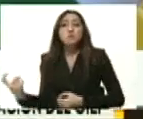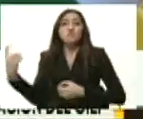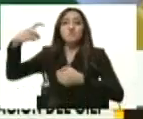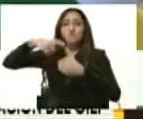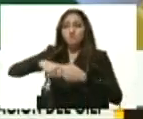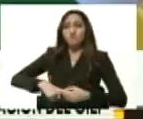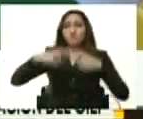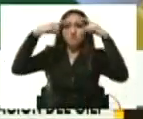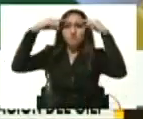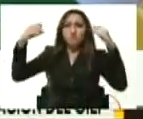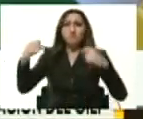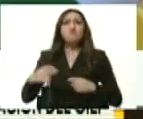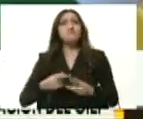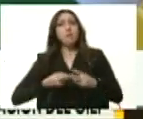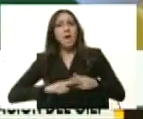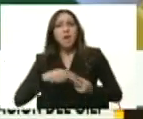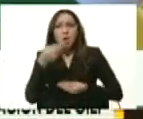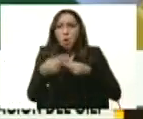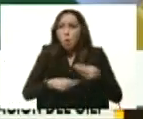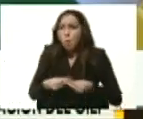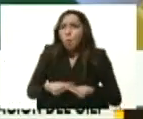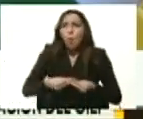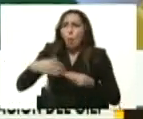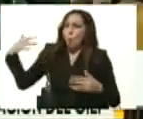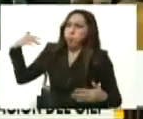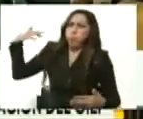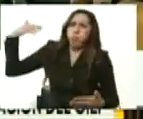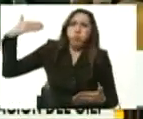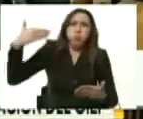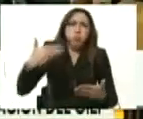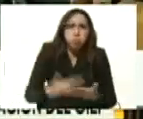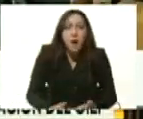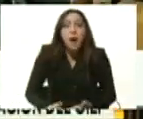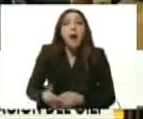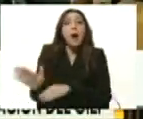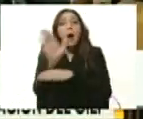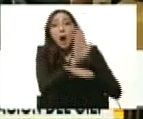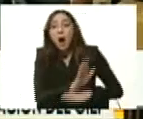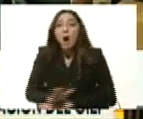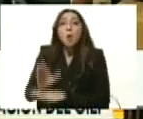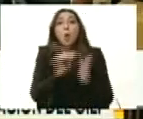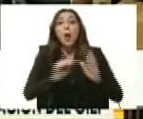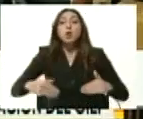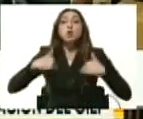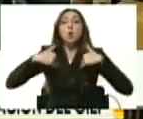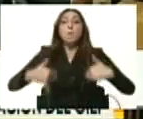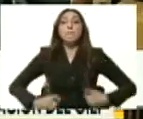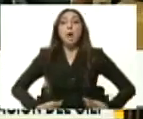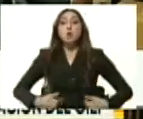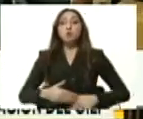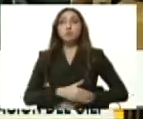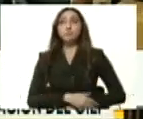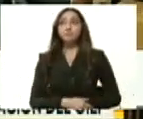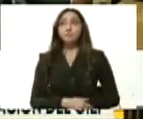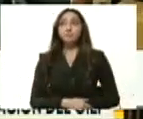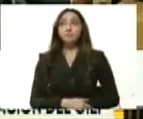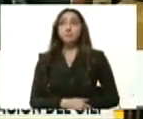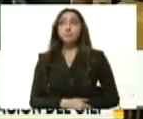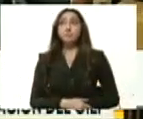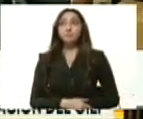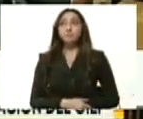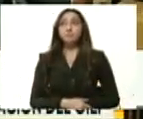técnico profesional y reconocida trayectoria en la protección de los derechos humanos. Juan